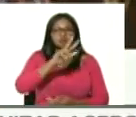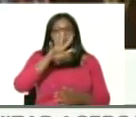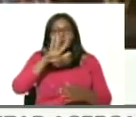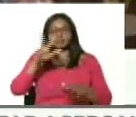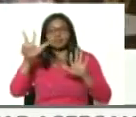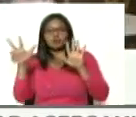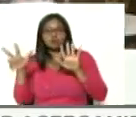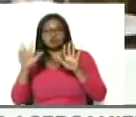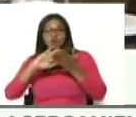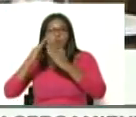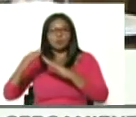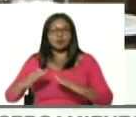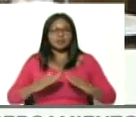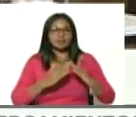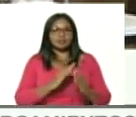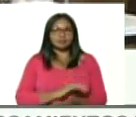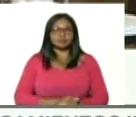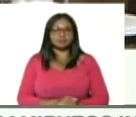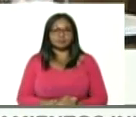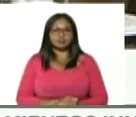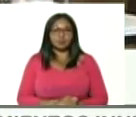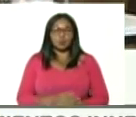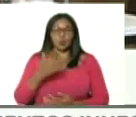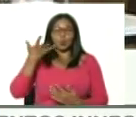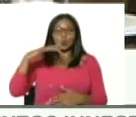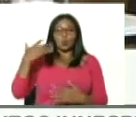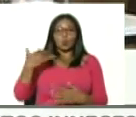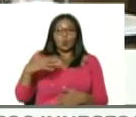258 ciudades comunales, Naguará, ¿ah?